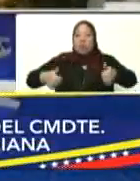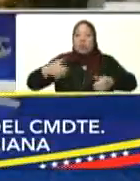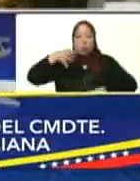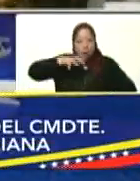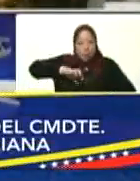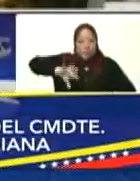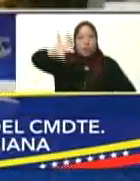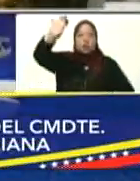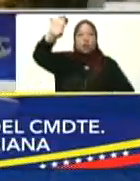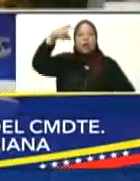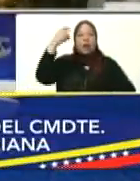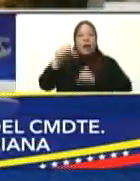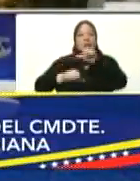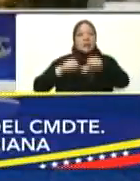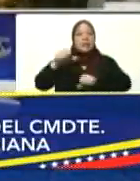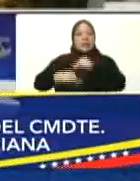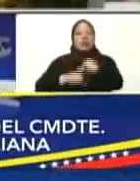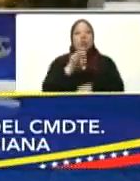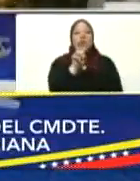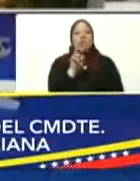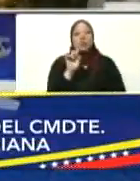patria al siglo XXI.